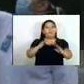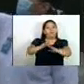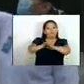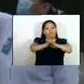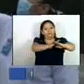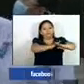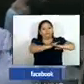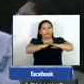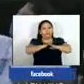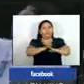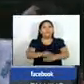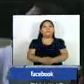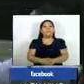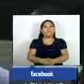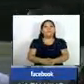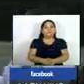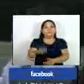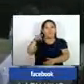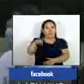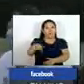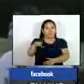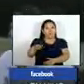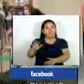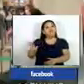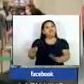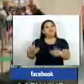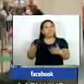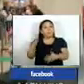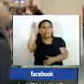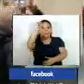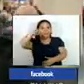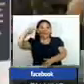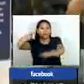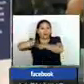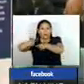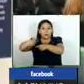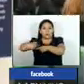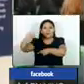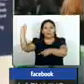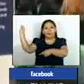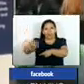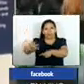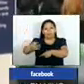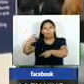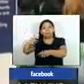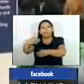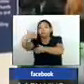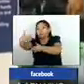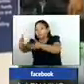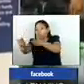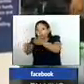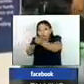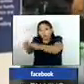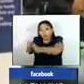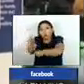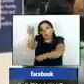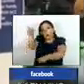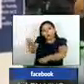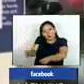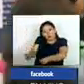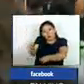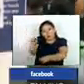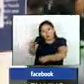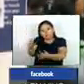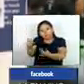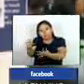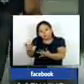control de contagios. Actualmente en el Reino Unido, los visitantes deberán someterse a un periodo de confinamiento en hoteles debido